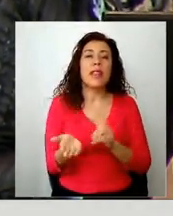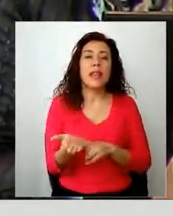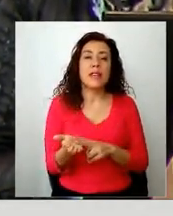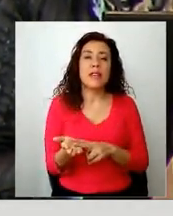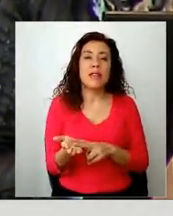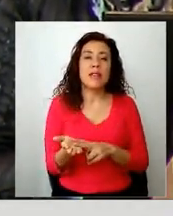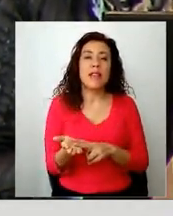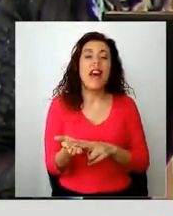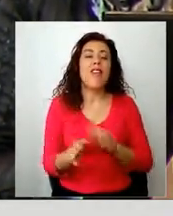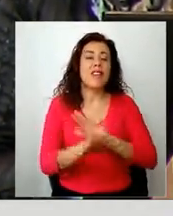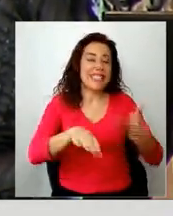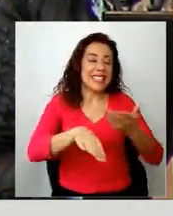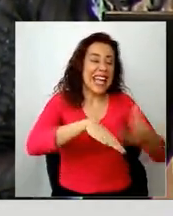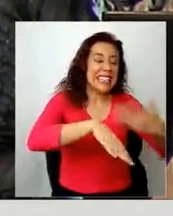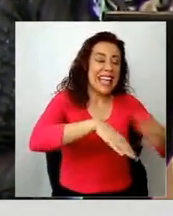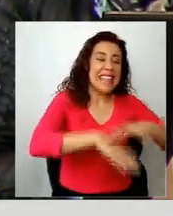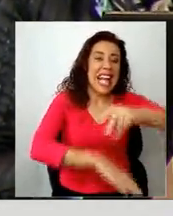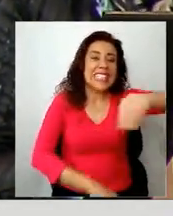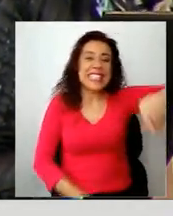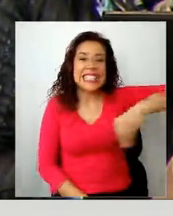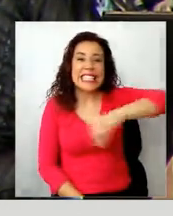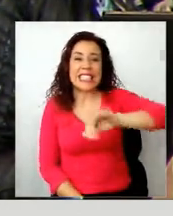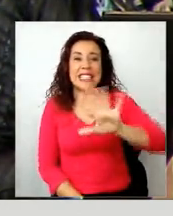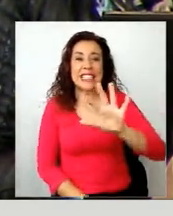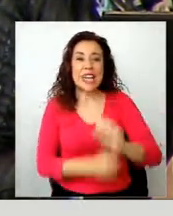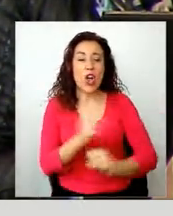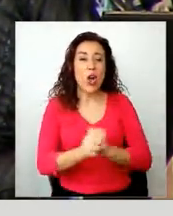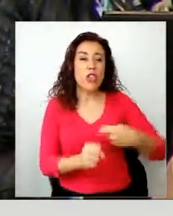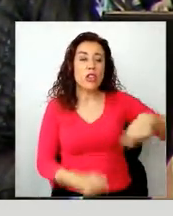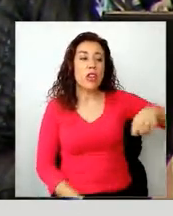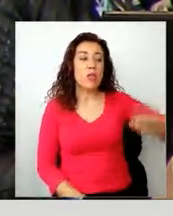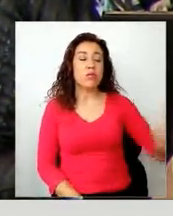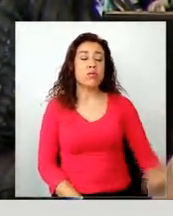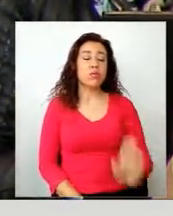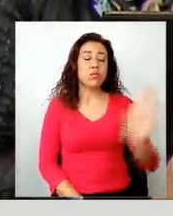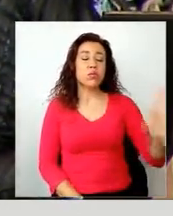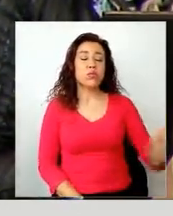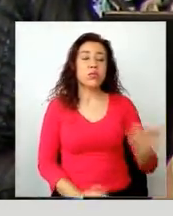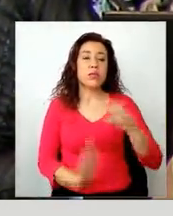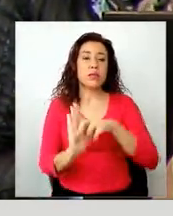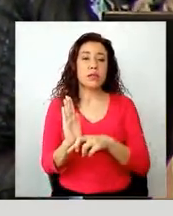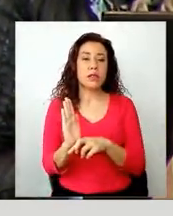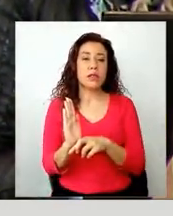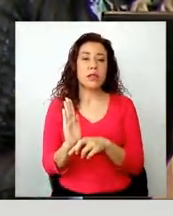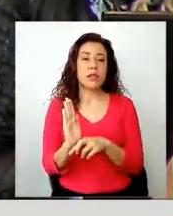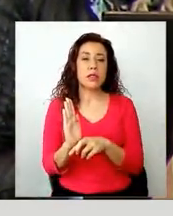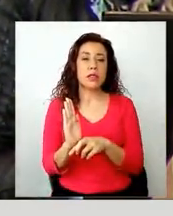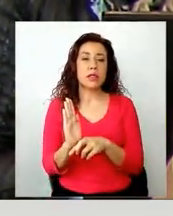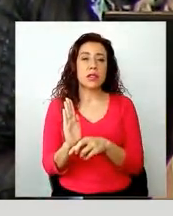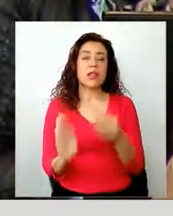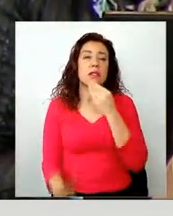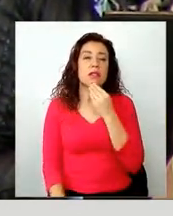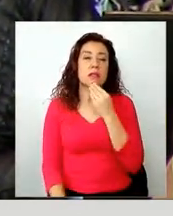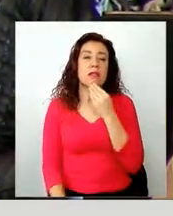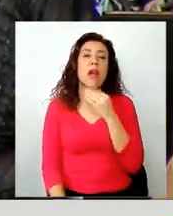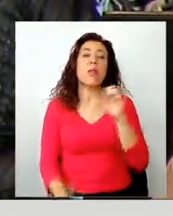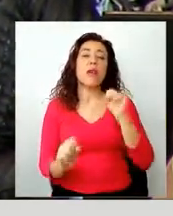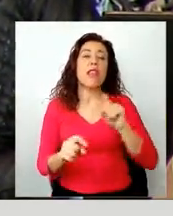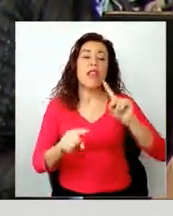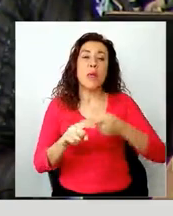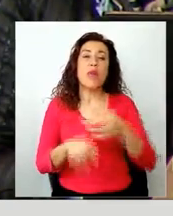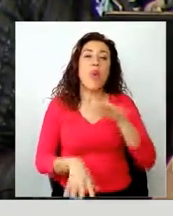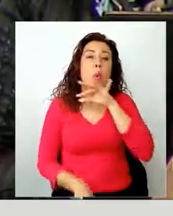hace cinco años en el senado está durmiendo un proyecto y también en el reuso de agua pero no de agua